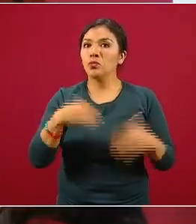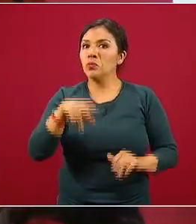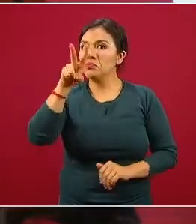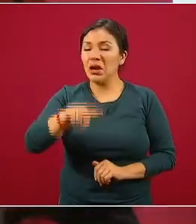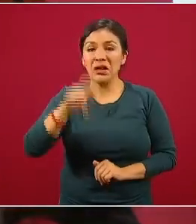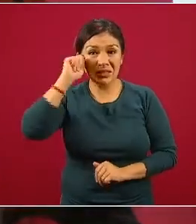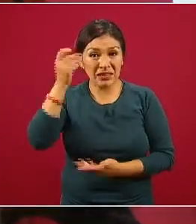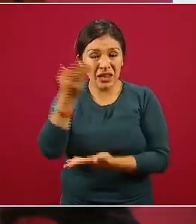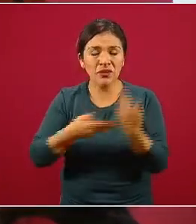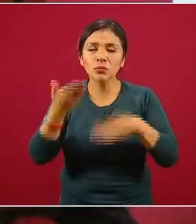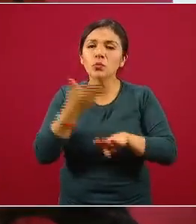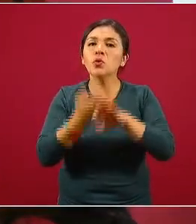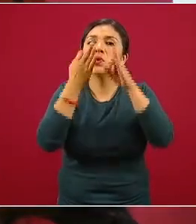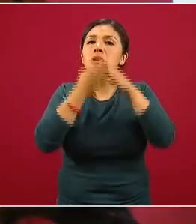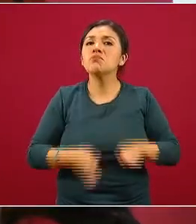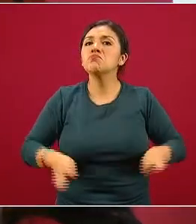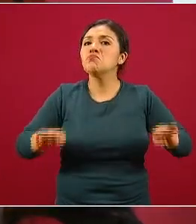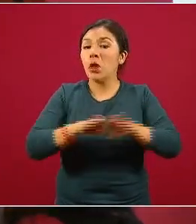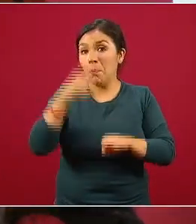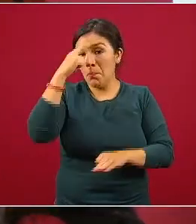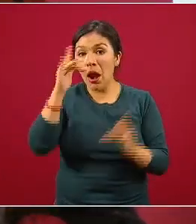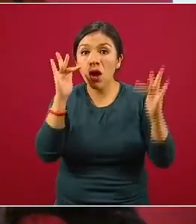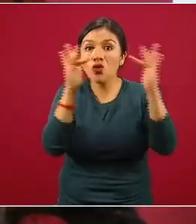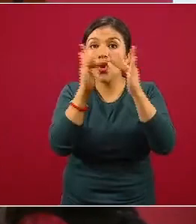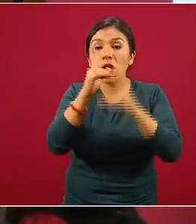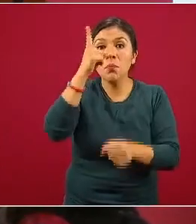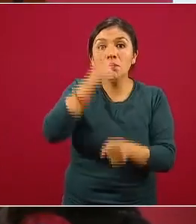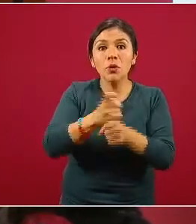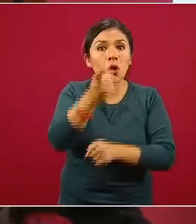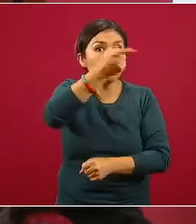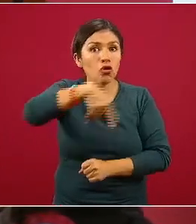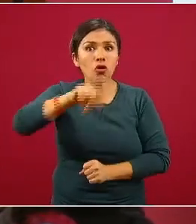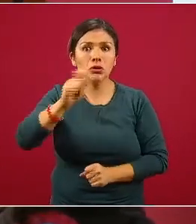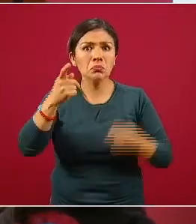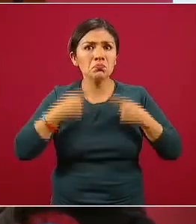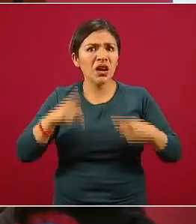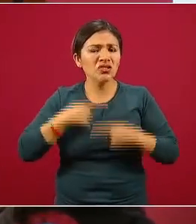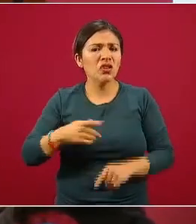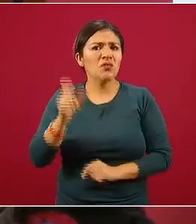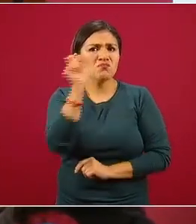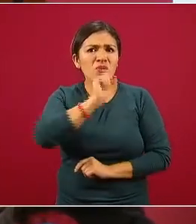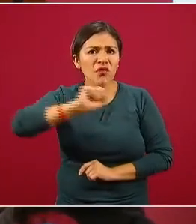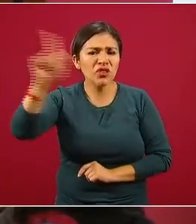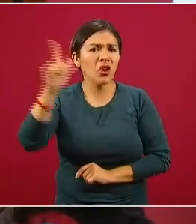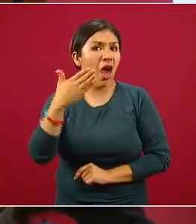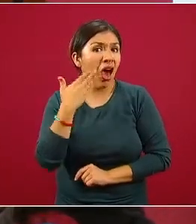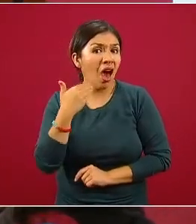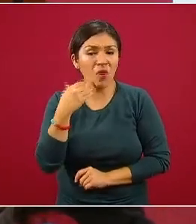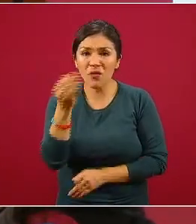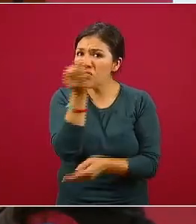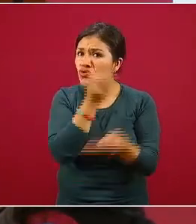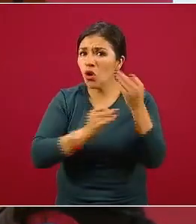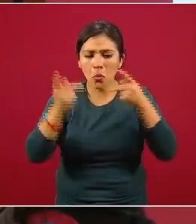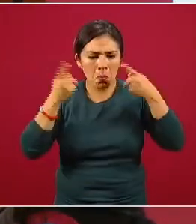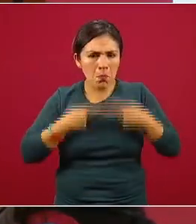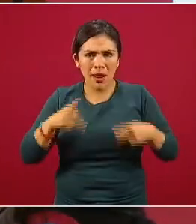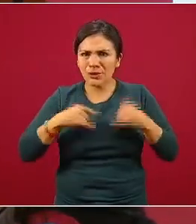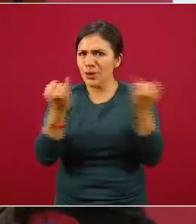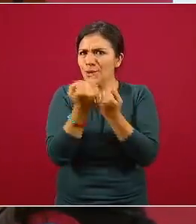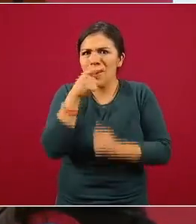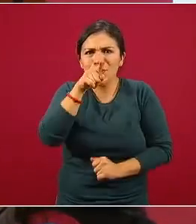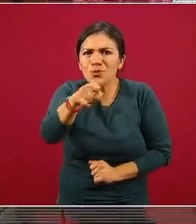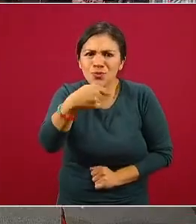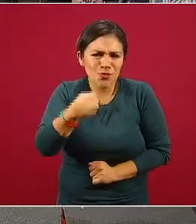servicio importantísimo de primer contacto. Son profesionales, cálidos, todos son personas igual que ustedes y